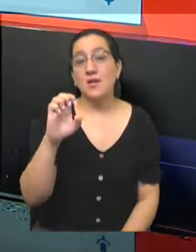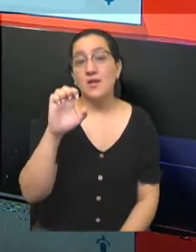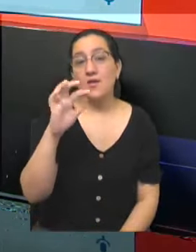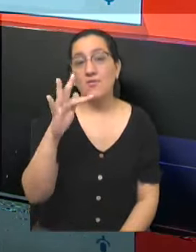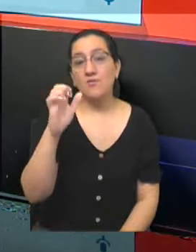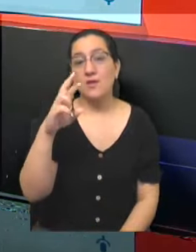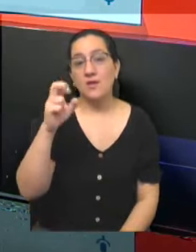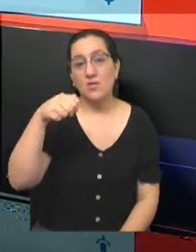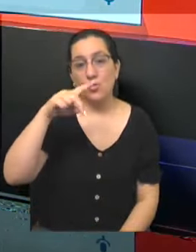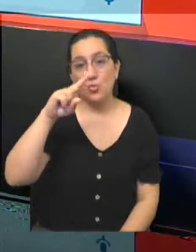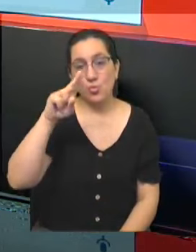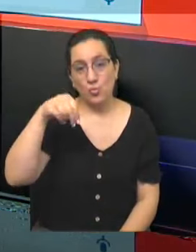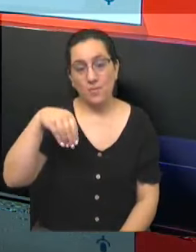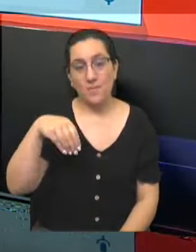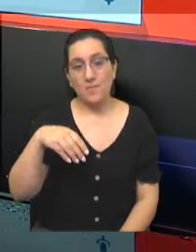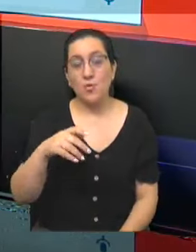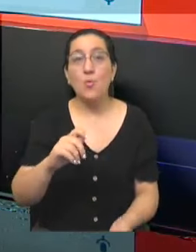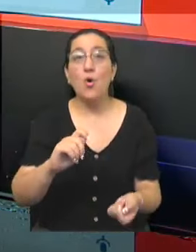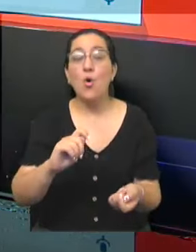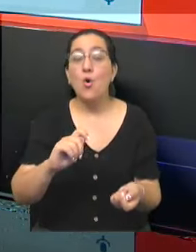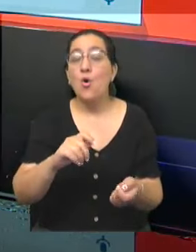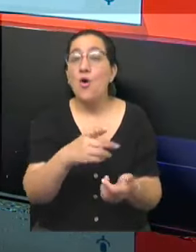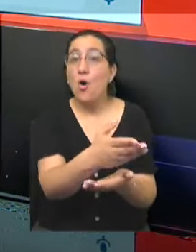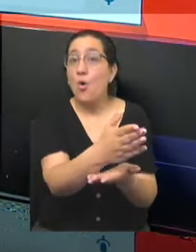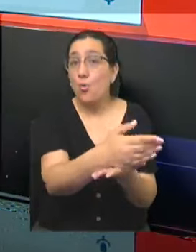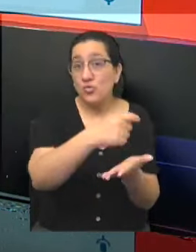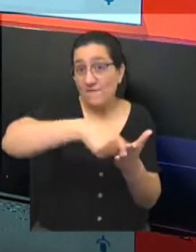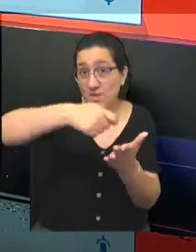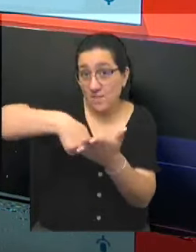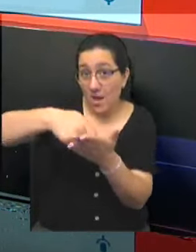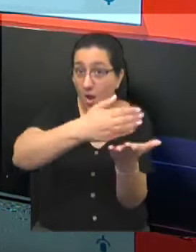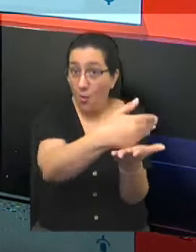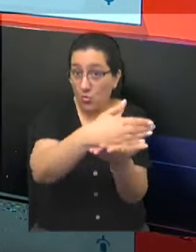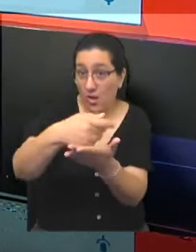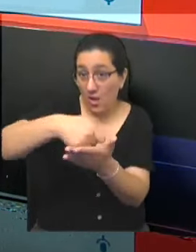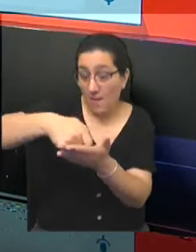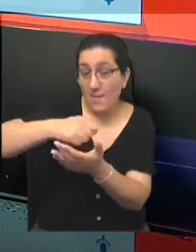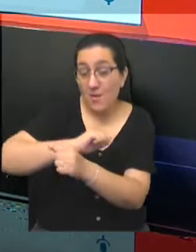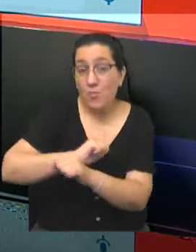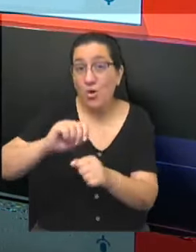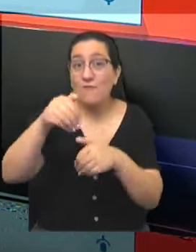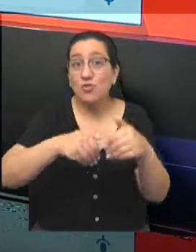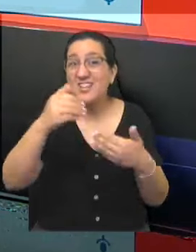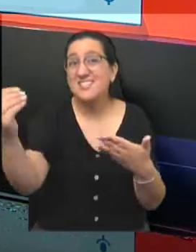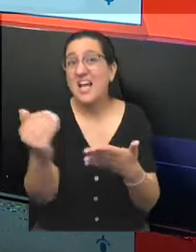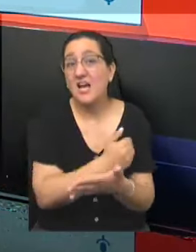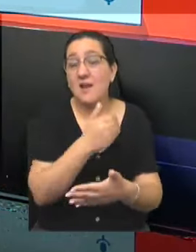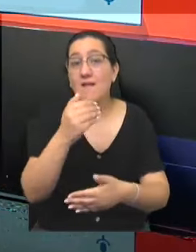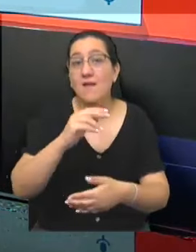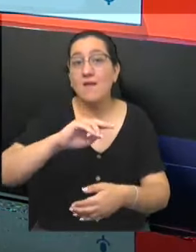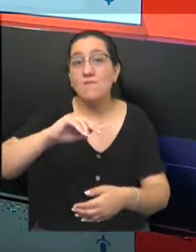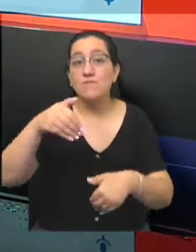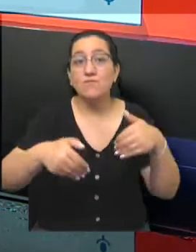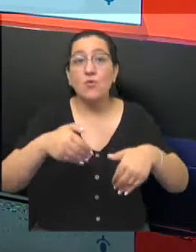referéndum para que se pueda... No, no, pará. ¿Sí? Es la única manera. No, el referéndum lo pusieron... ¿El balotaje lo pusieron